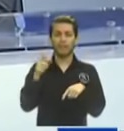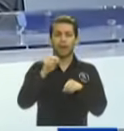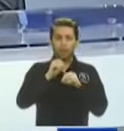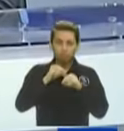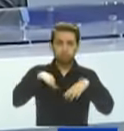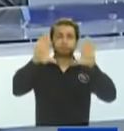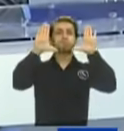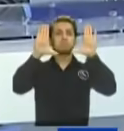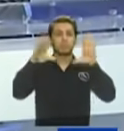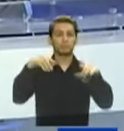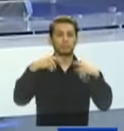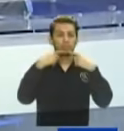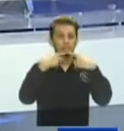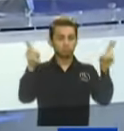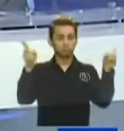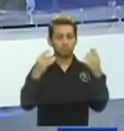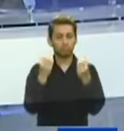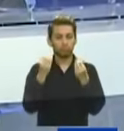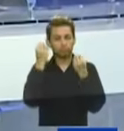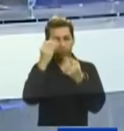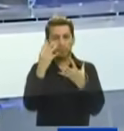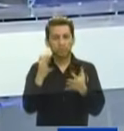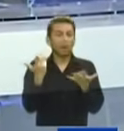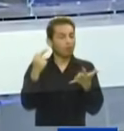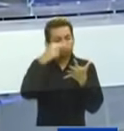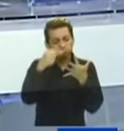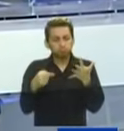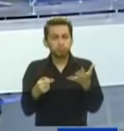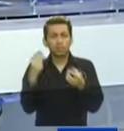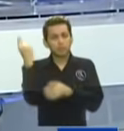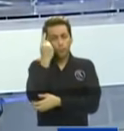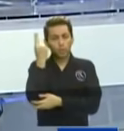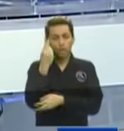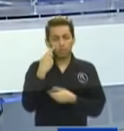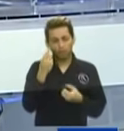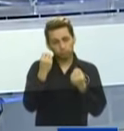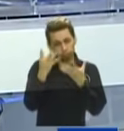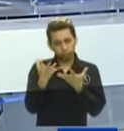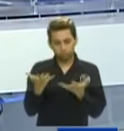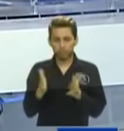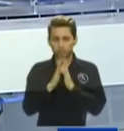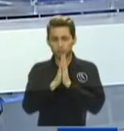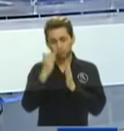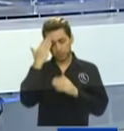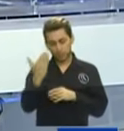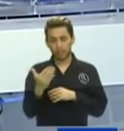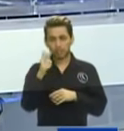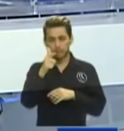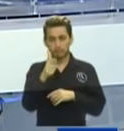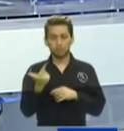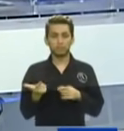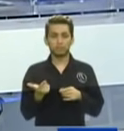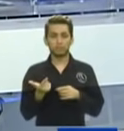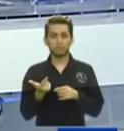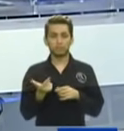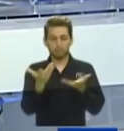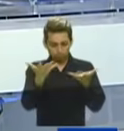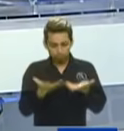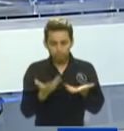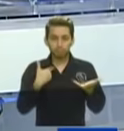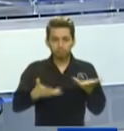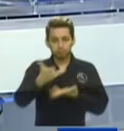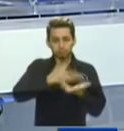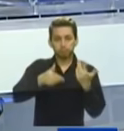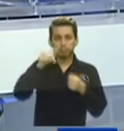nacional, pero pues habrá aspectos importantes que trasladarle a la nación, así que le agradezco que haya tomado su tiempo y que venga a comparecer hoy aquí a nuestros